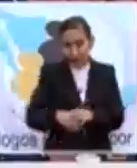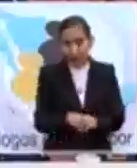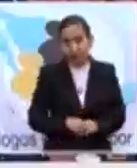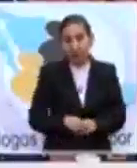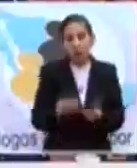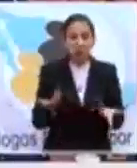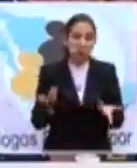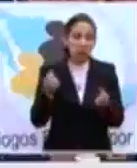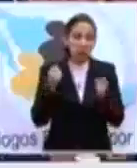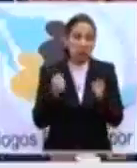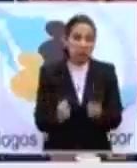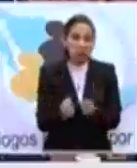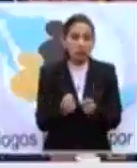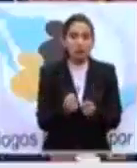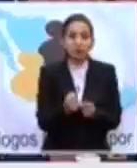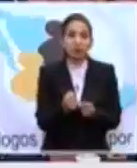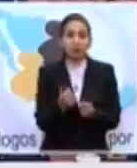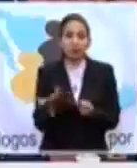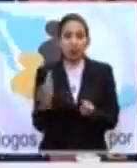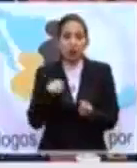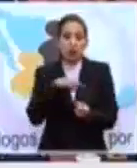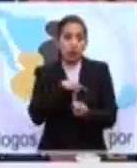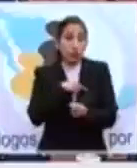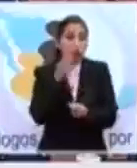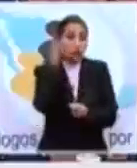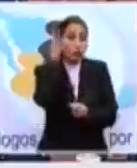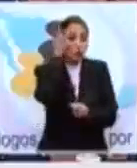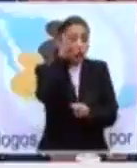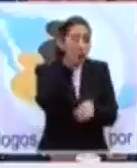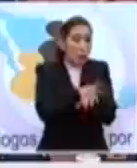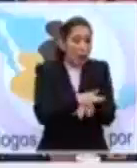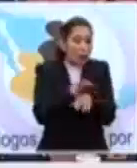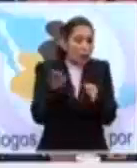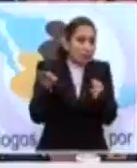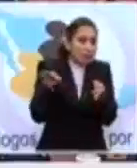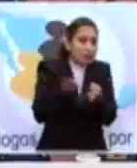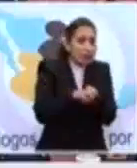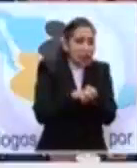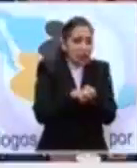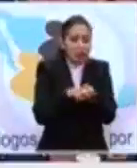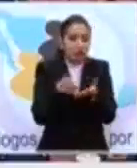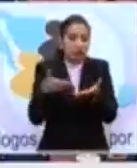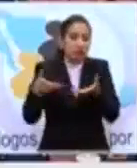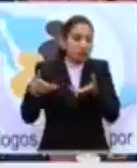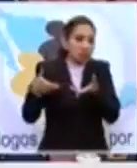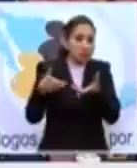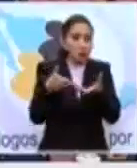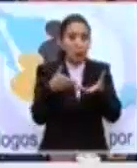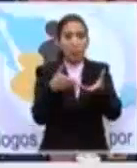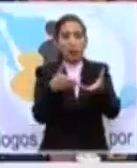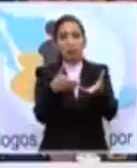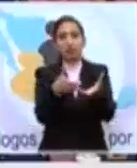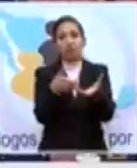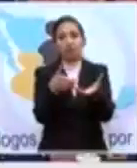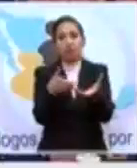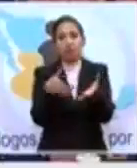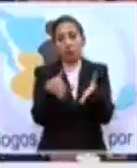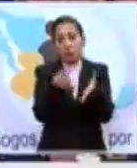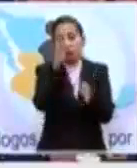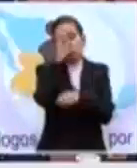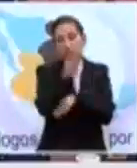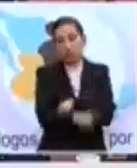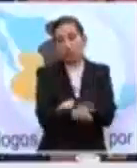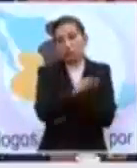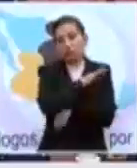mencionar, seguramente estaremos mucho más cerca en el camino de que